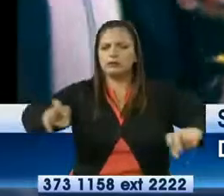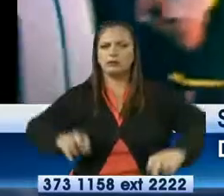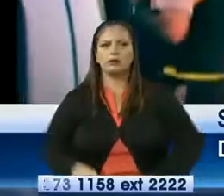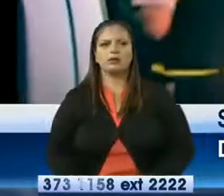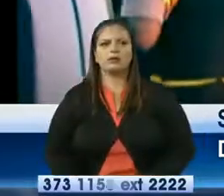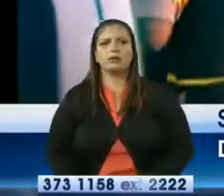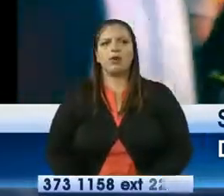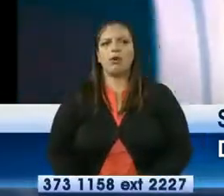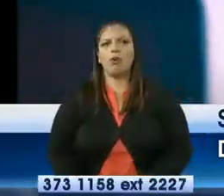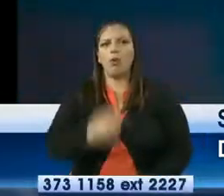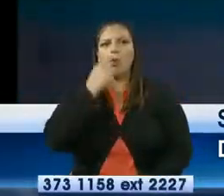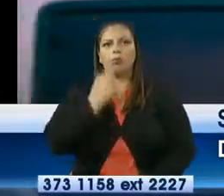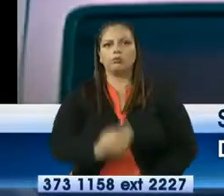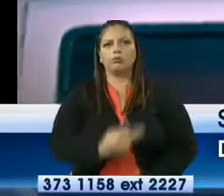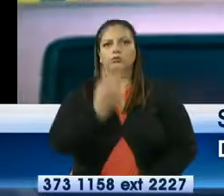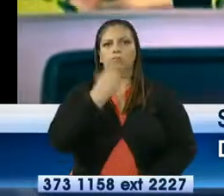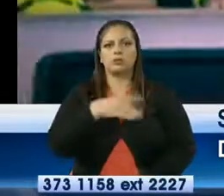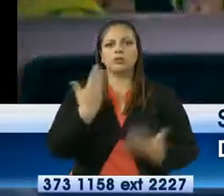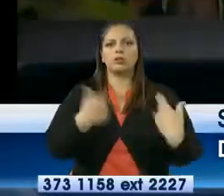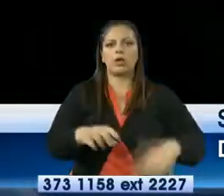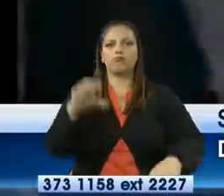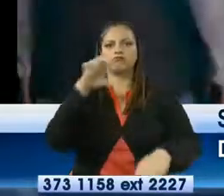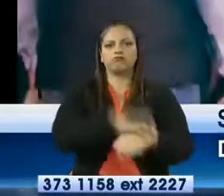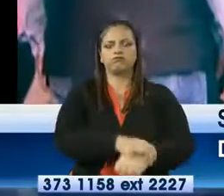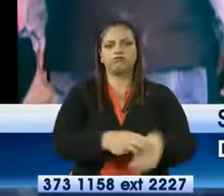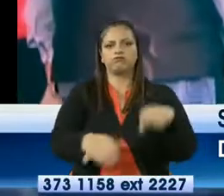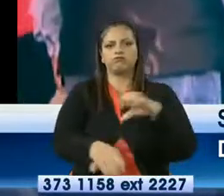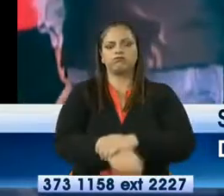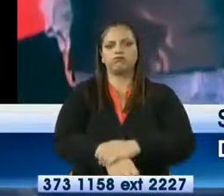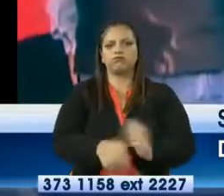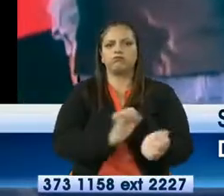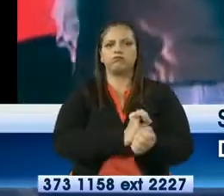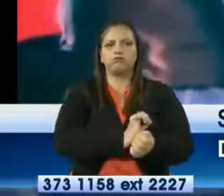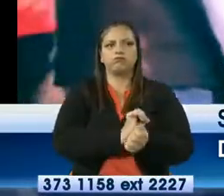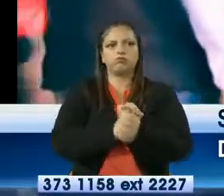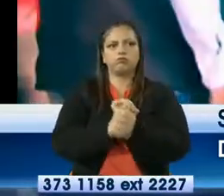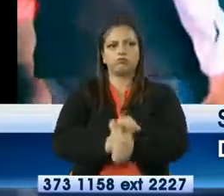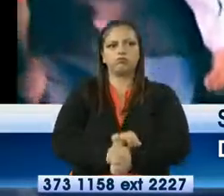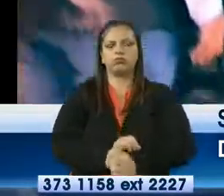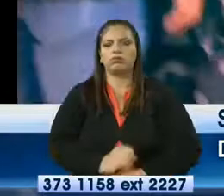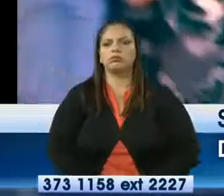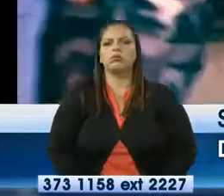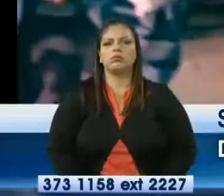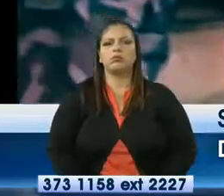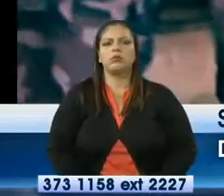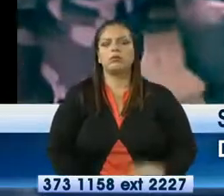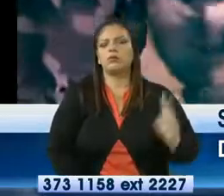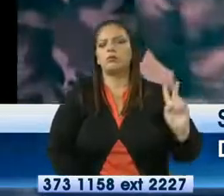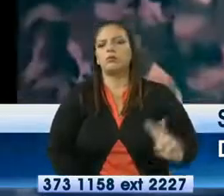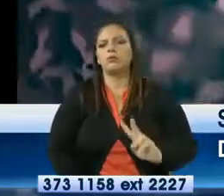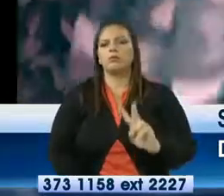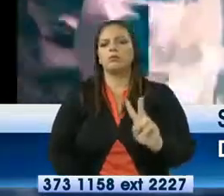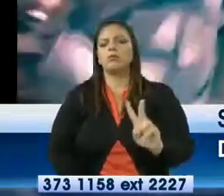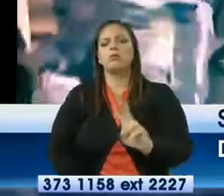Dos sospechosos del caso fueron llevados hasta el punto. Uno por uno ingresaban hasta la casa para dar detalles del